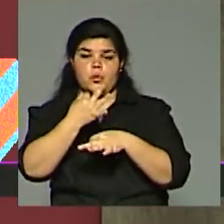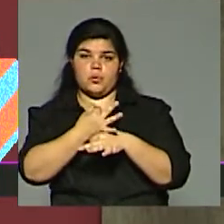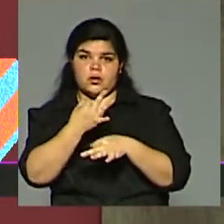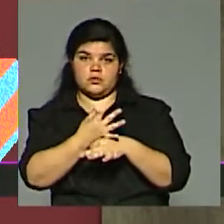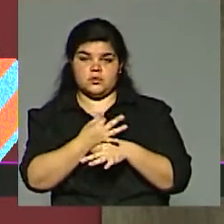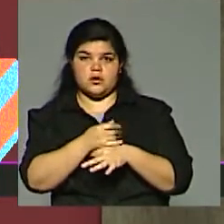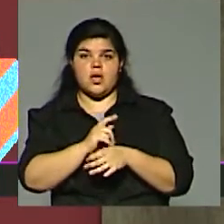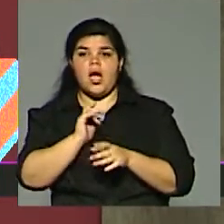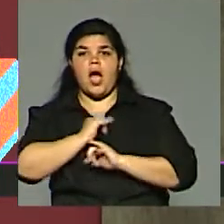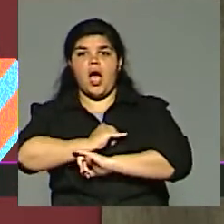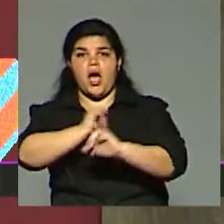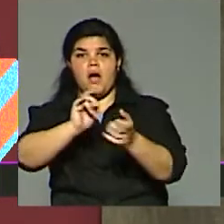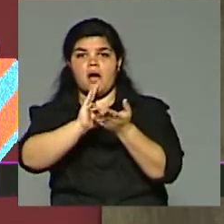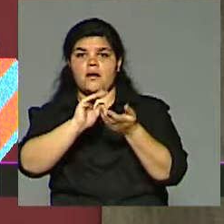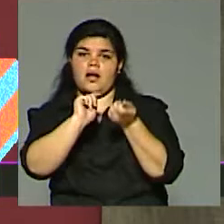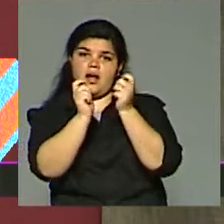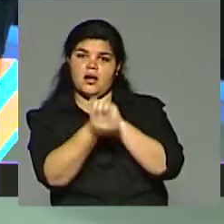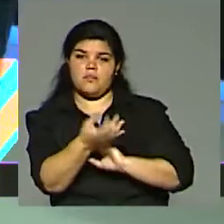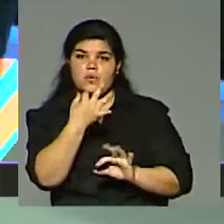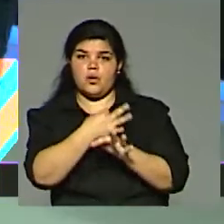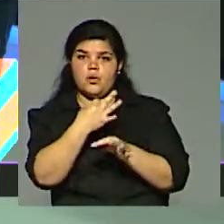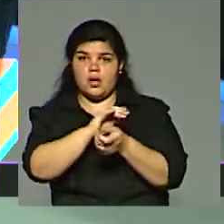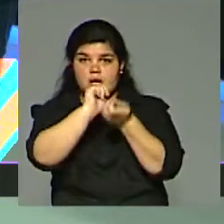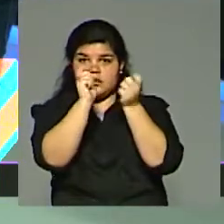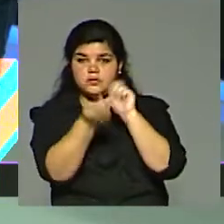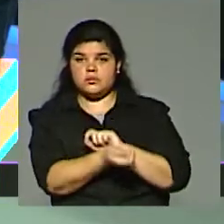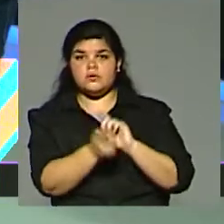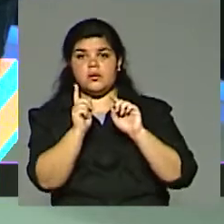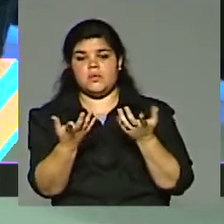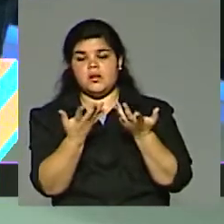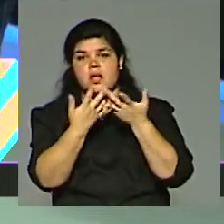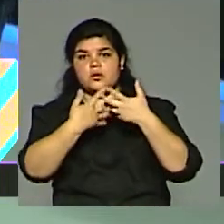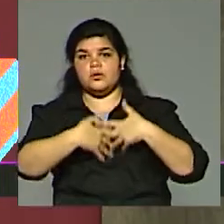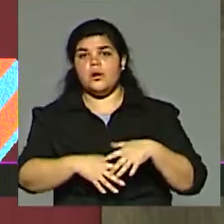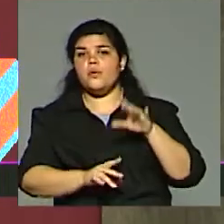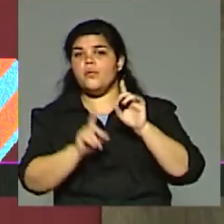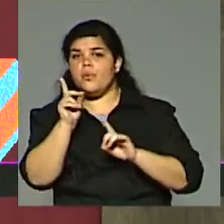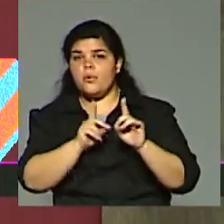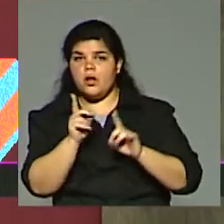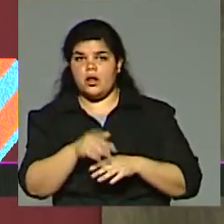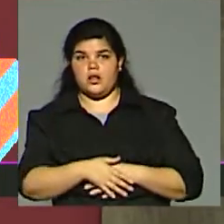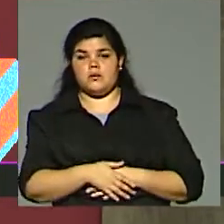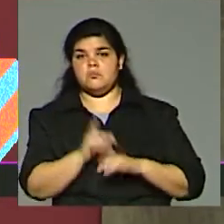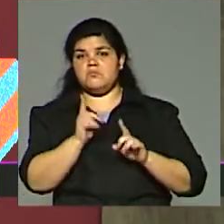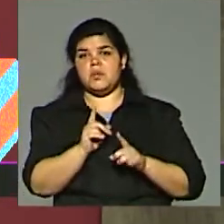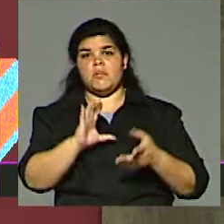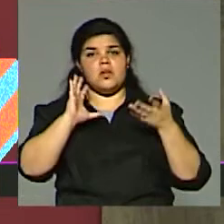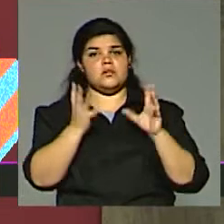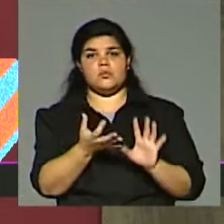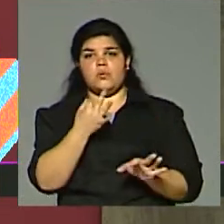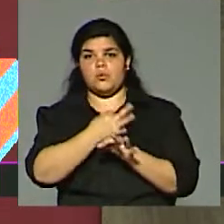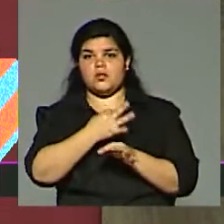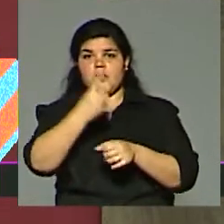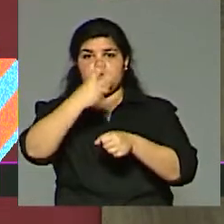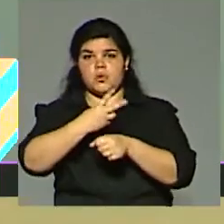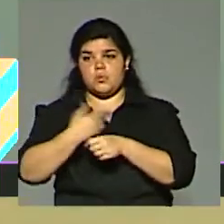los cambios en la secundaria decía, bueno, está vinculado con justamente los resultados que han dado el sistema educativo secundario, por ejemplo, en este